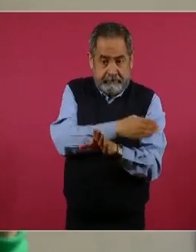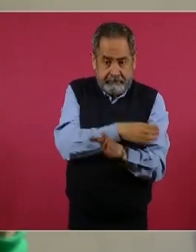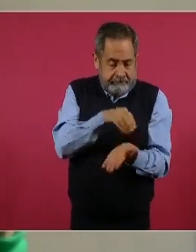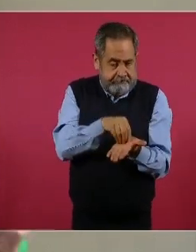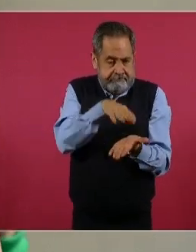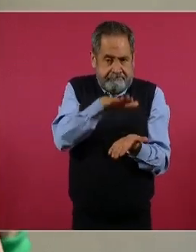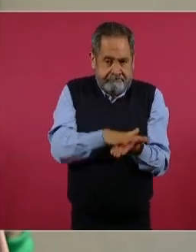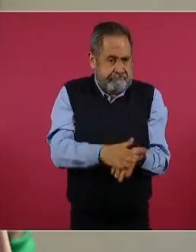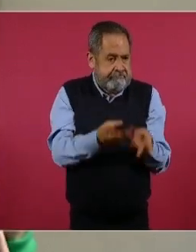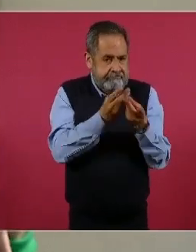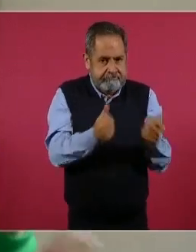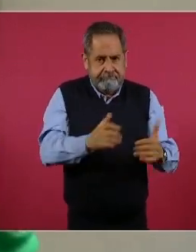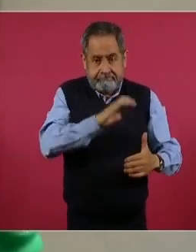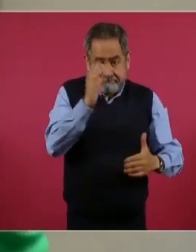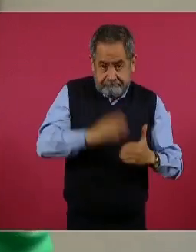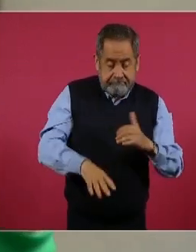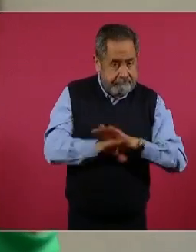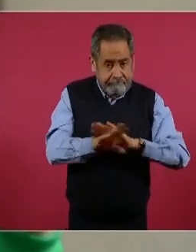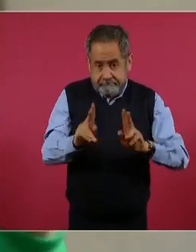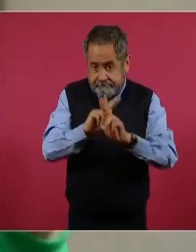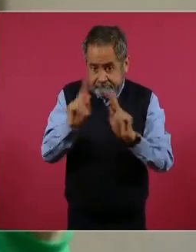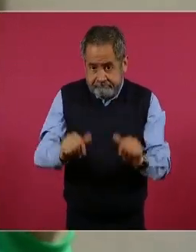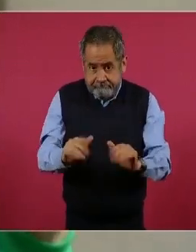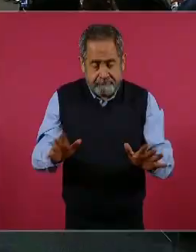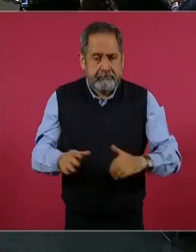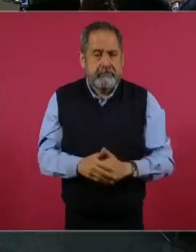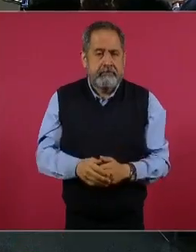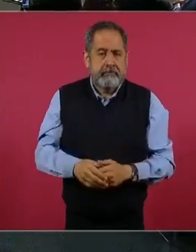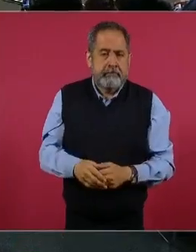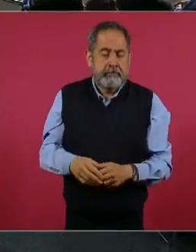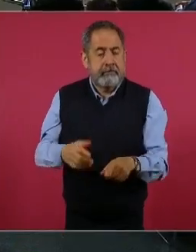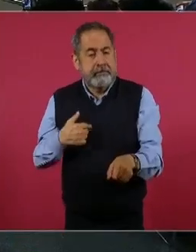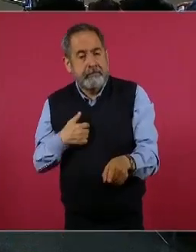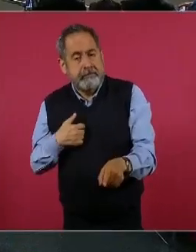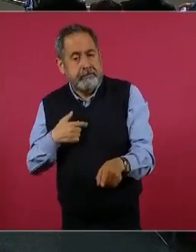este conflicto. ¿Usted cree que quede ya el conflicto? Ojalá,